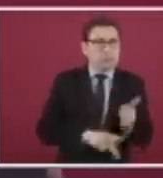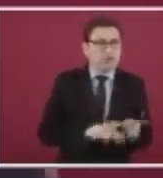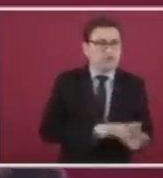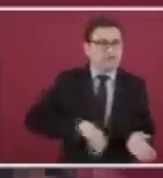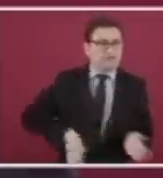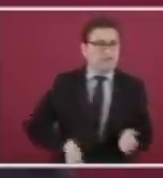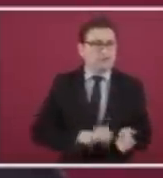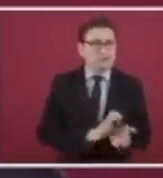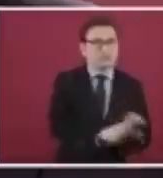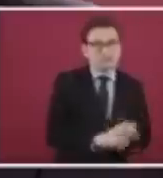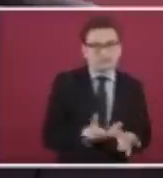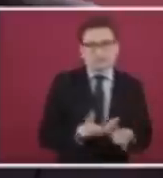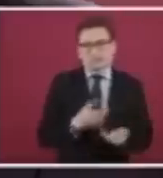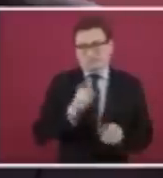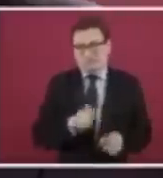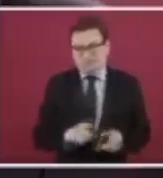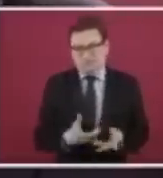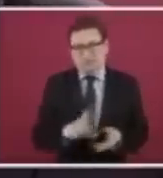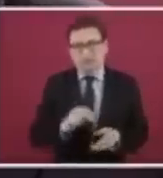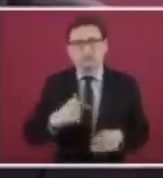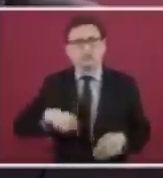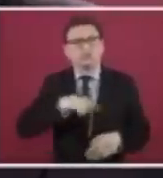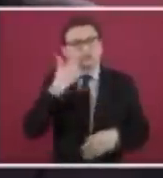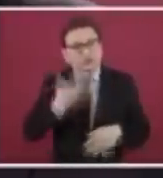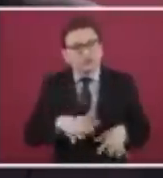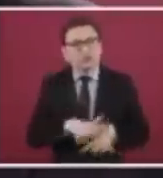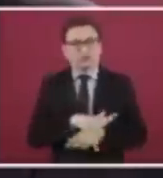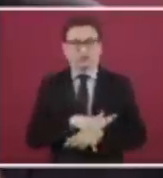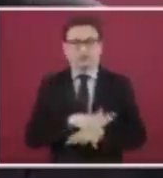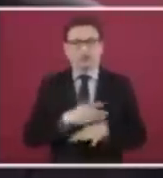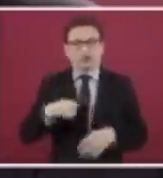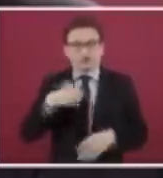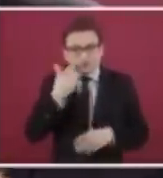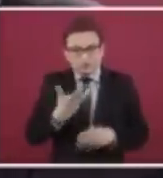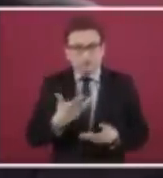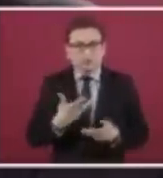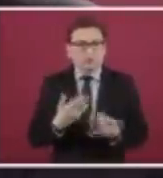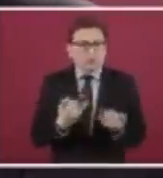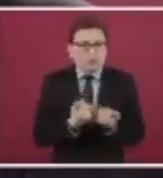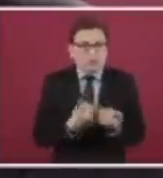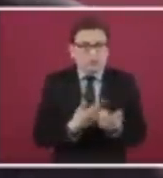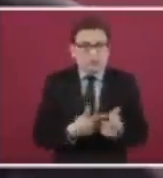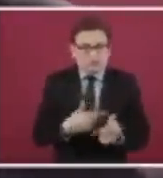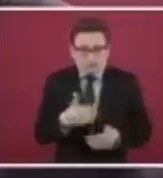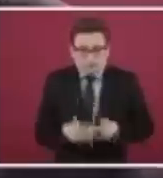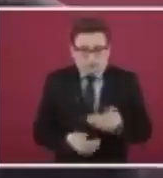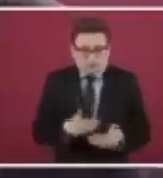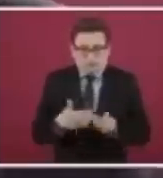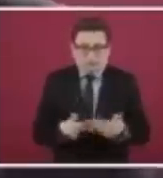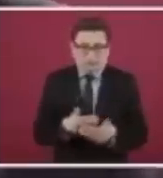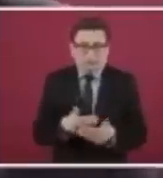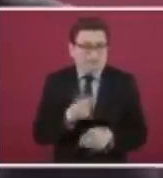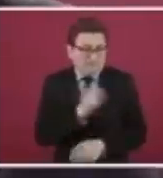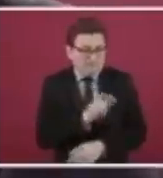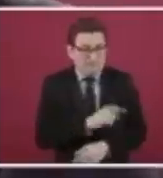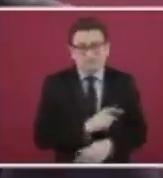Y tenemos pruebas. Entonces, no queremos el procedimiento anterior.